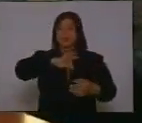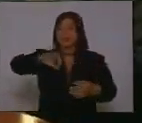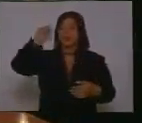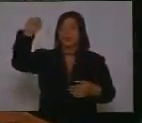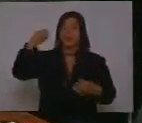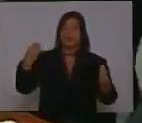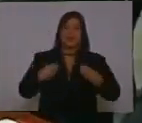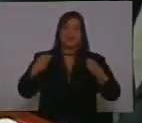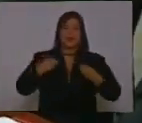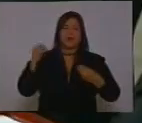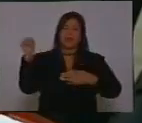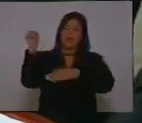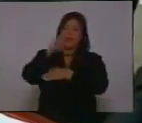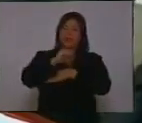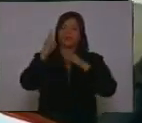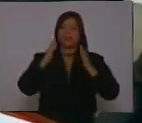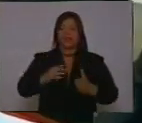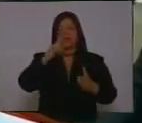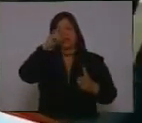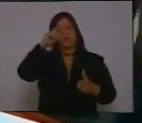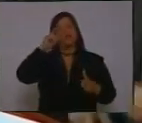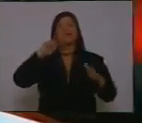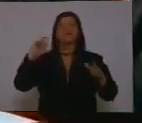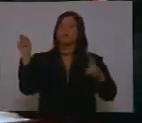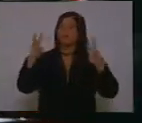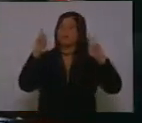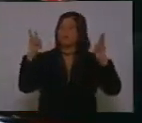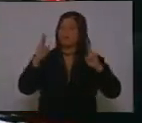socialista, viviremos y venceremos.